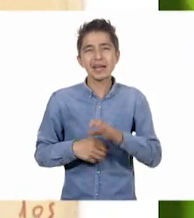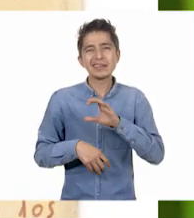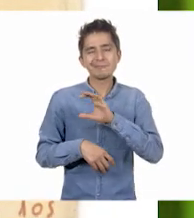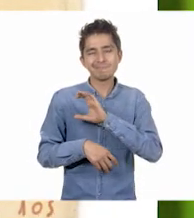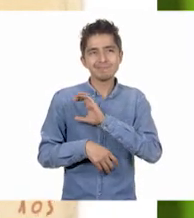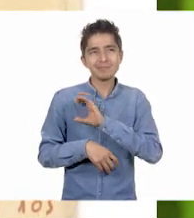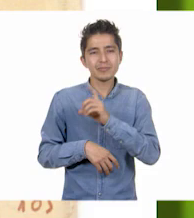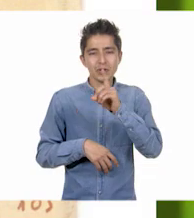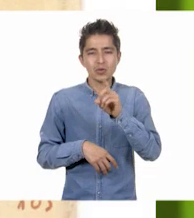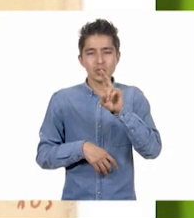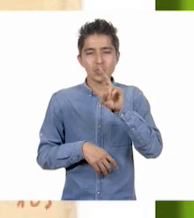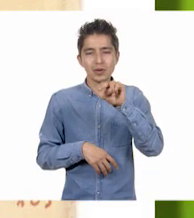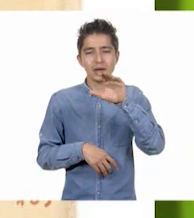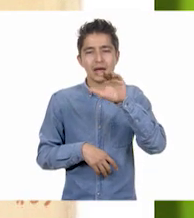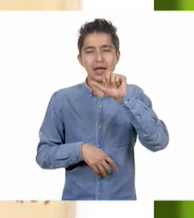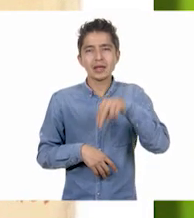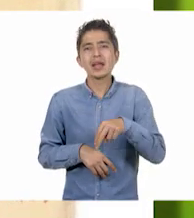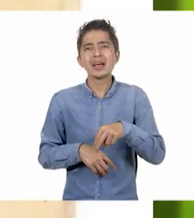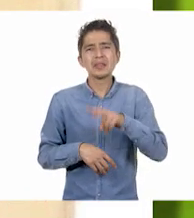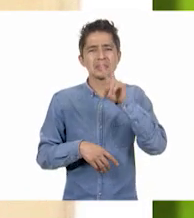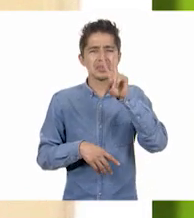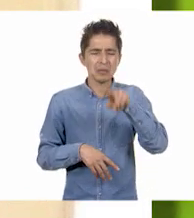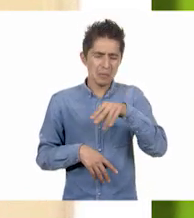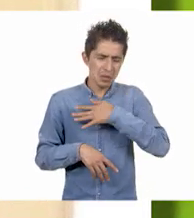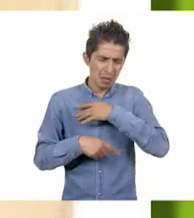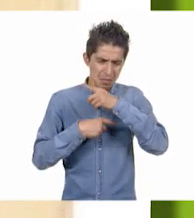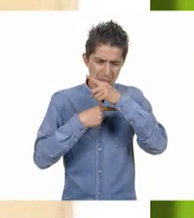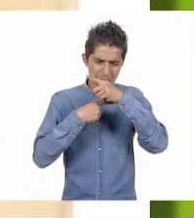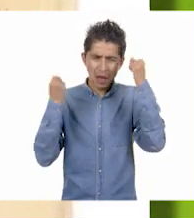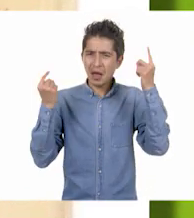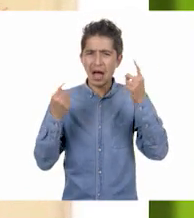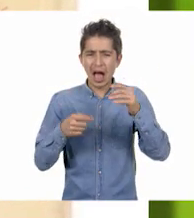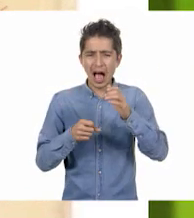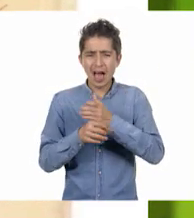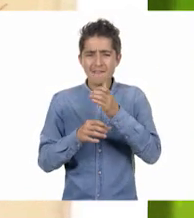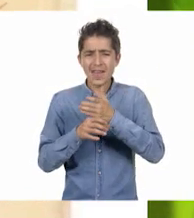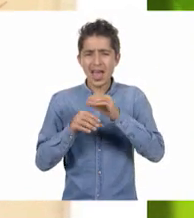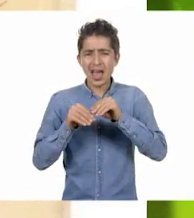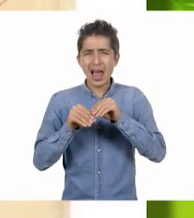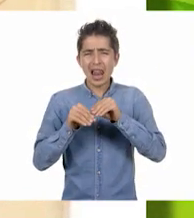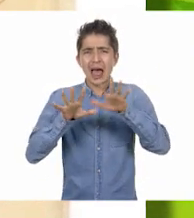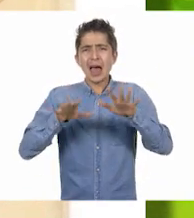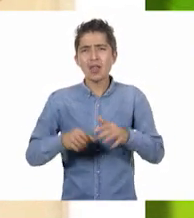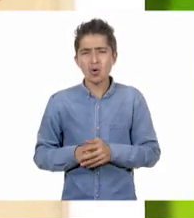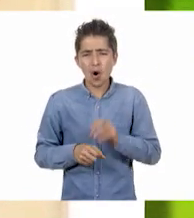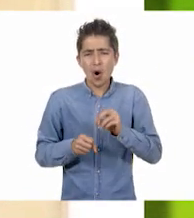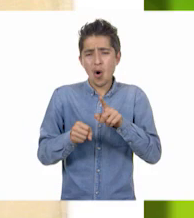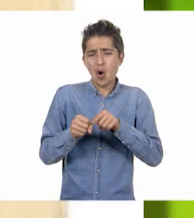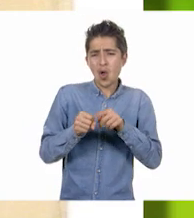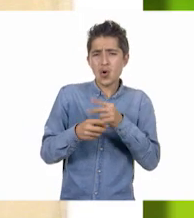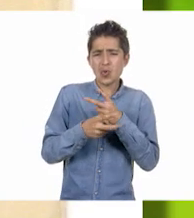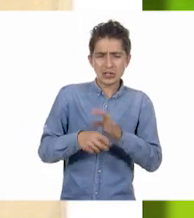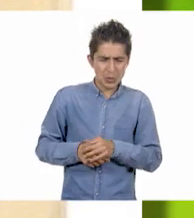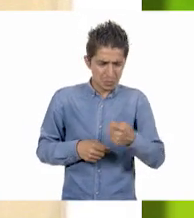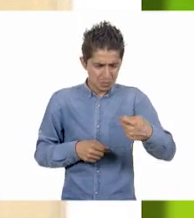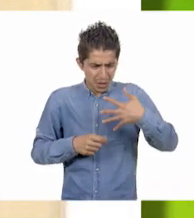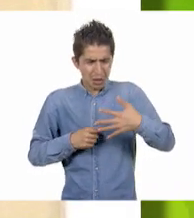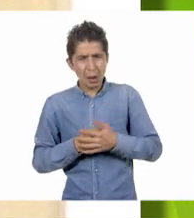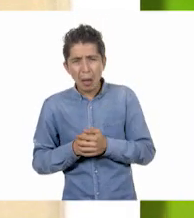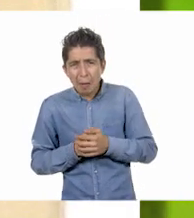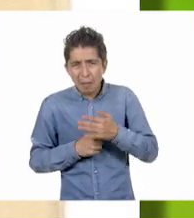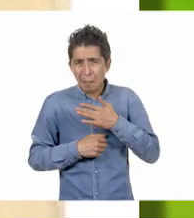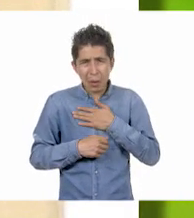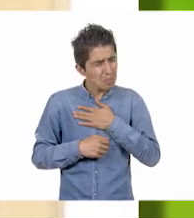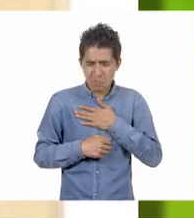Querido Duncan, estoy harto de que me llamen café claro o color hueso. Porque no soy nada